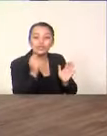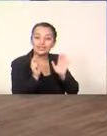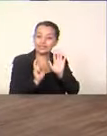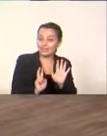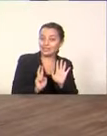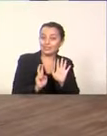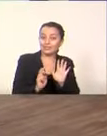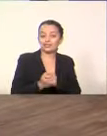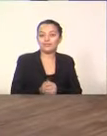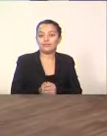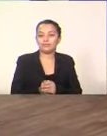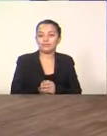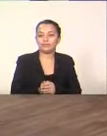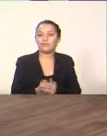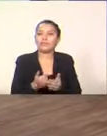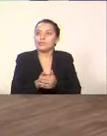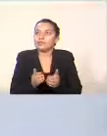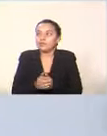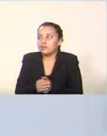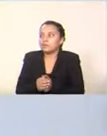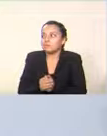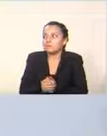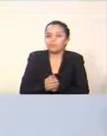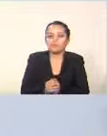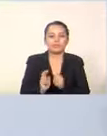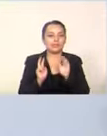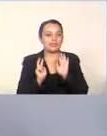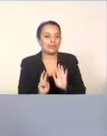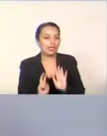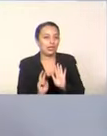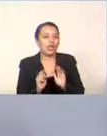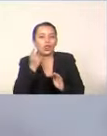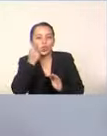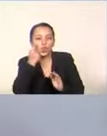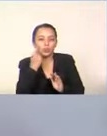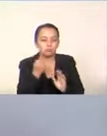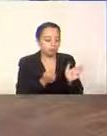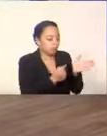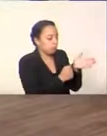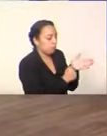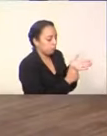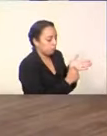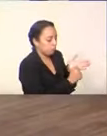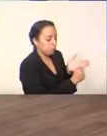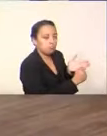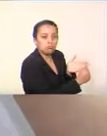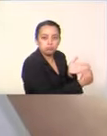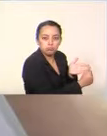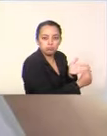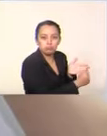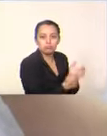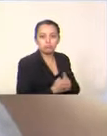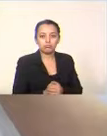problemas, porque puede que el 7 lo coloquen en las centenas, ¿verdad? Pues en ese sentido, sí. Entonces mejor empecemos al revés. Primero